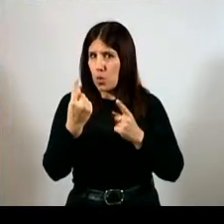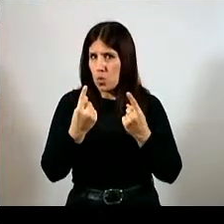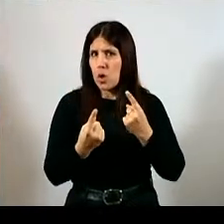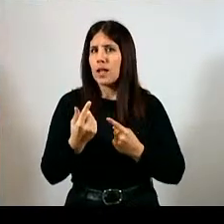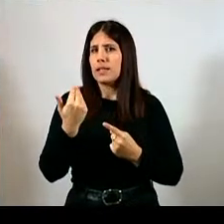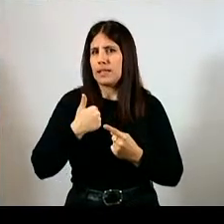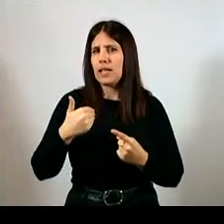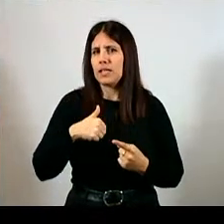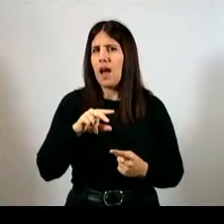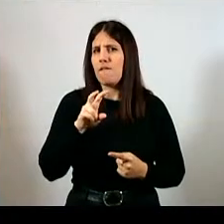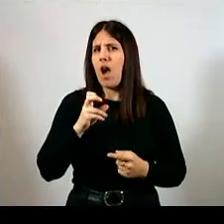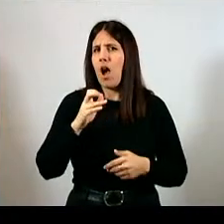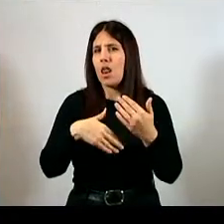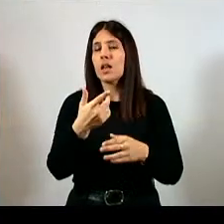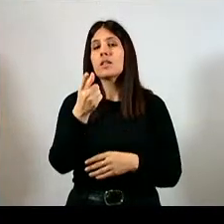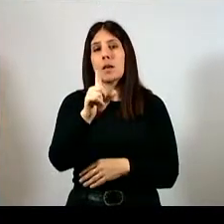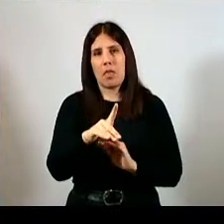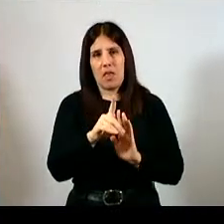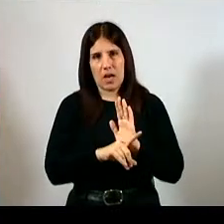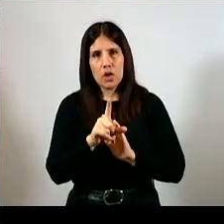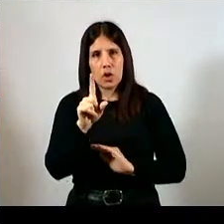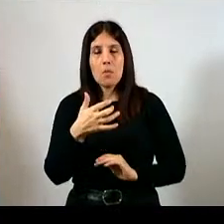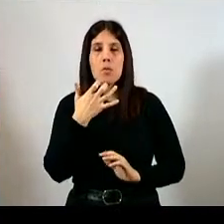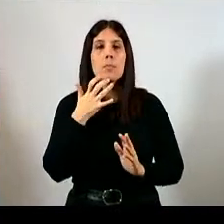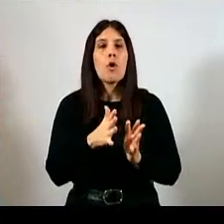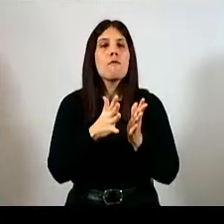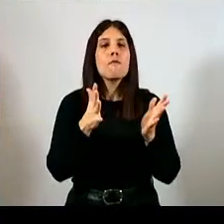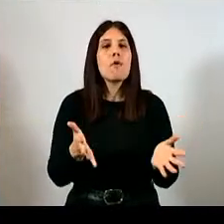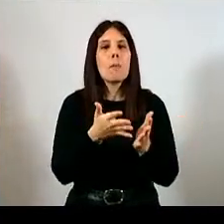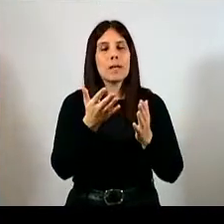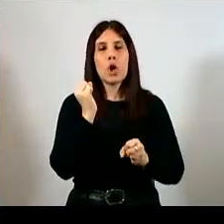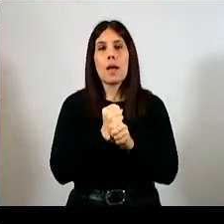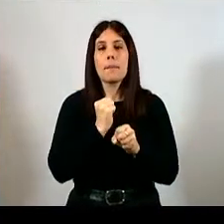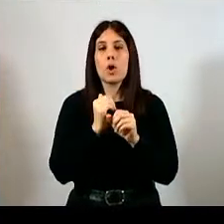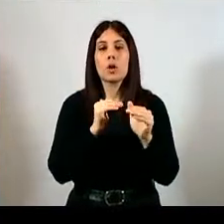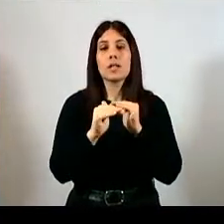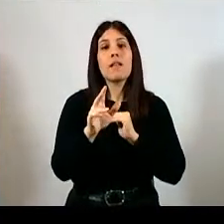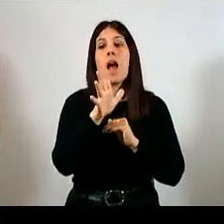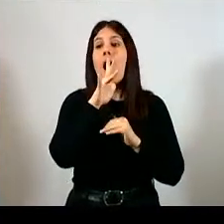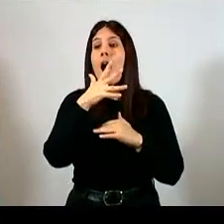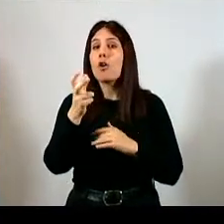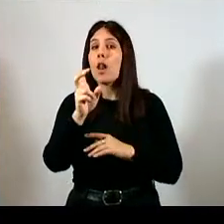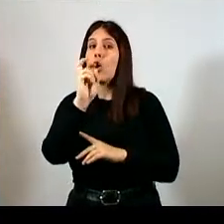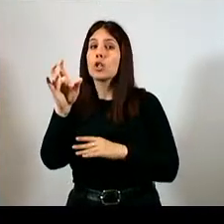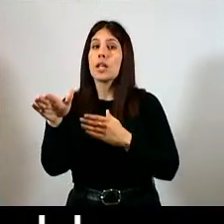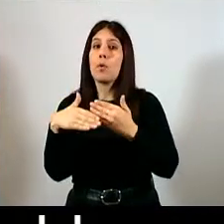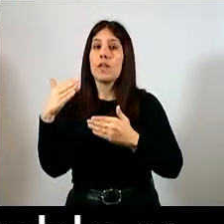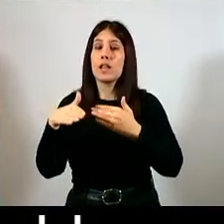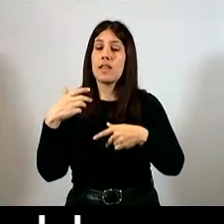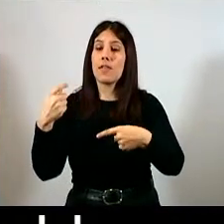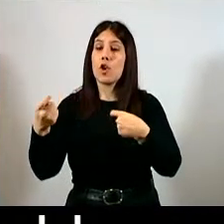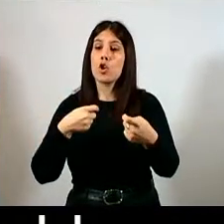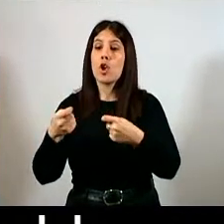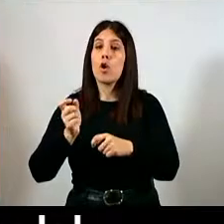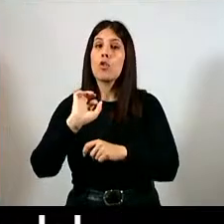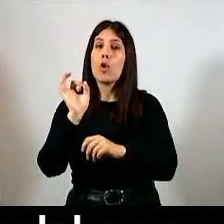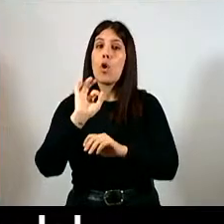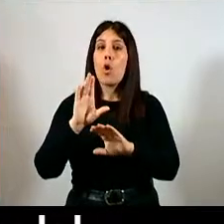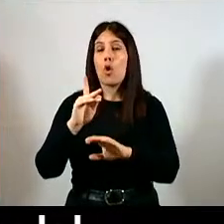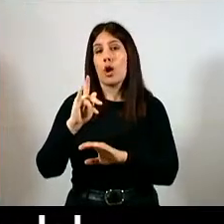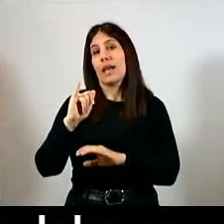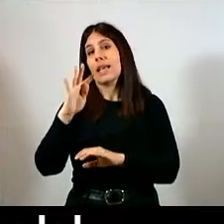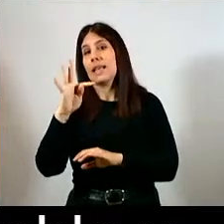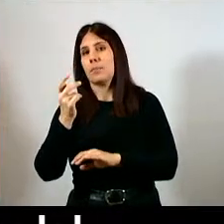vigor, como la del fomento de empleo estable, y otras están en trámite, como la modernización del negocio o el kit profesional.